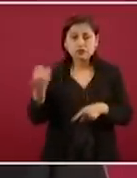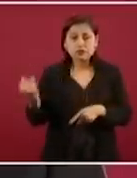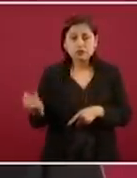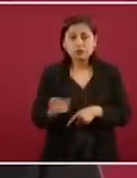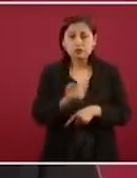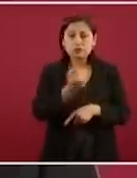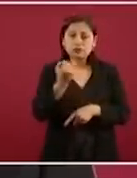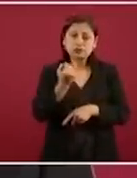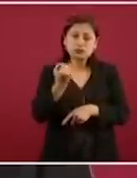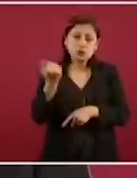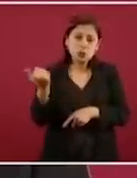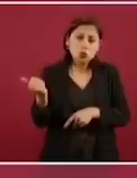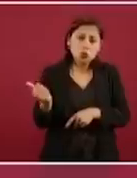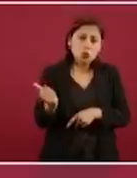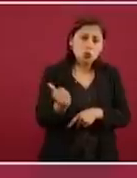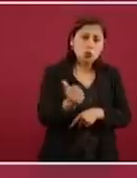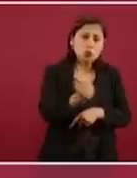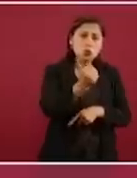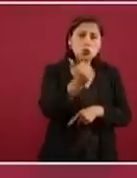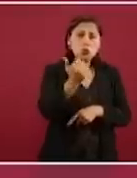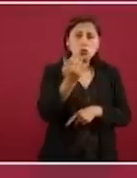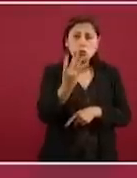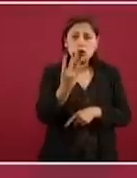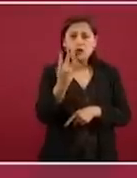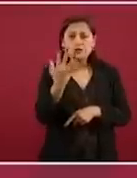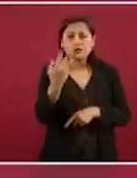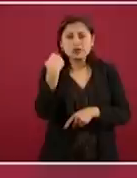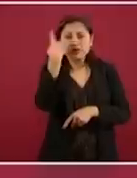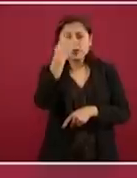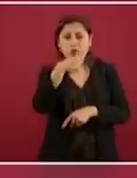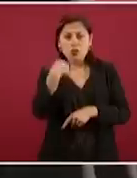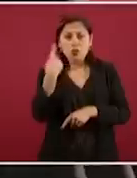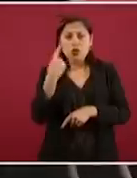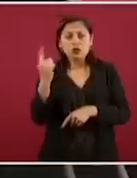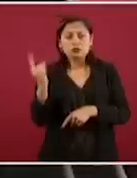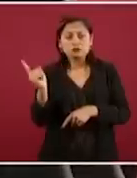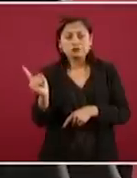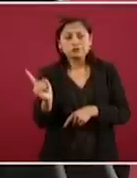4, 5, 6 horas para llegar a donde está un banco.